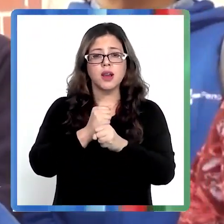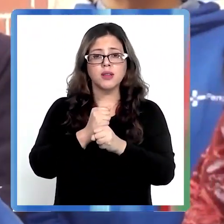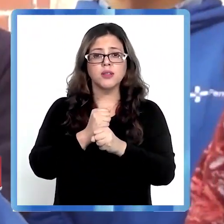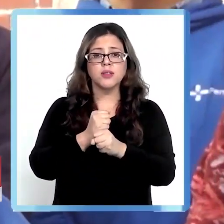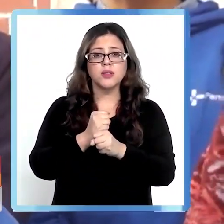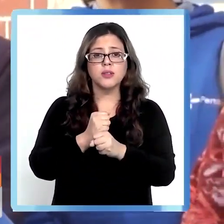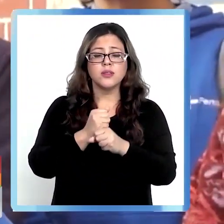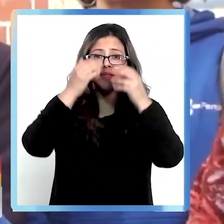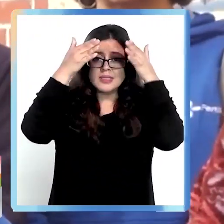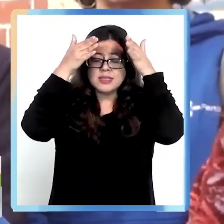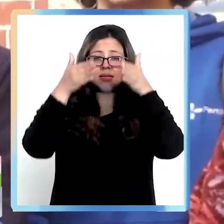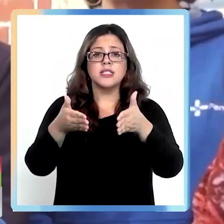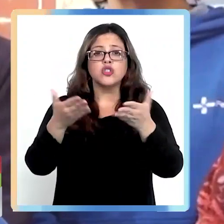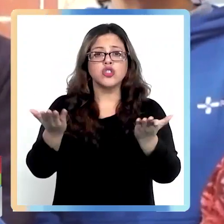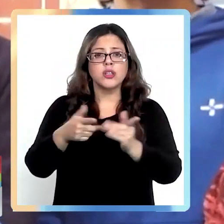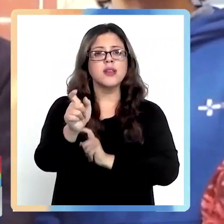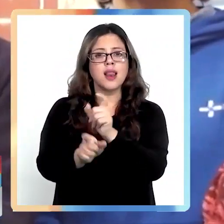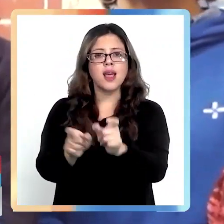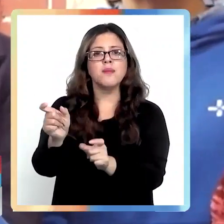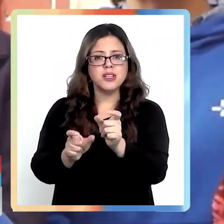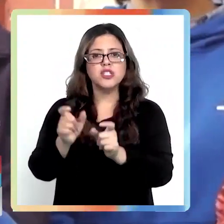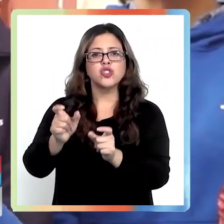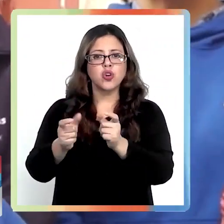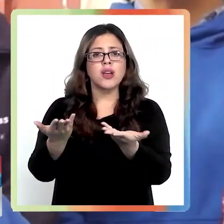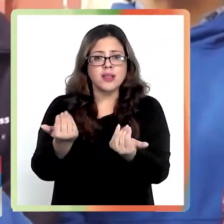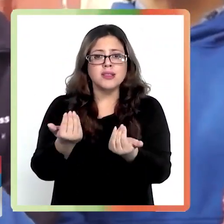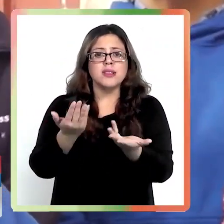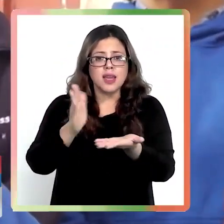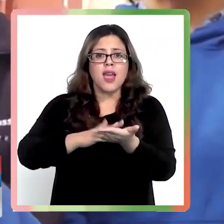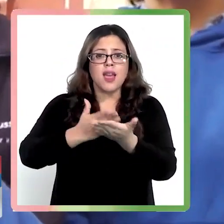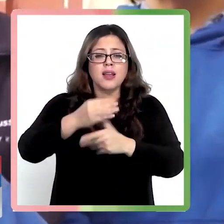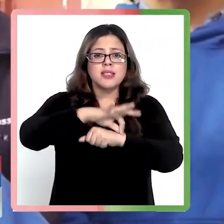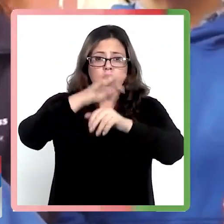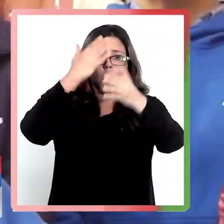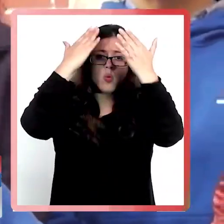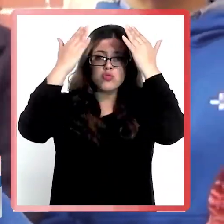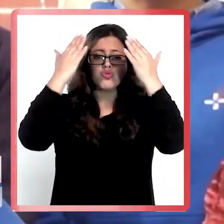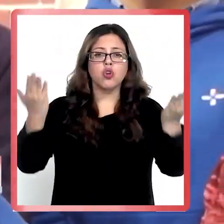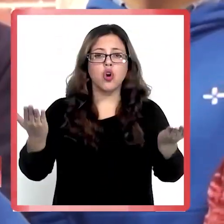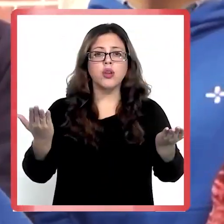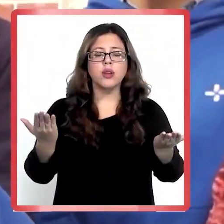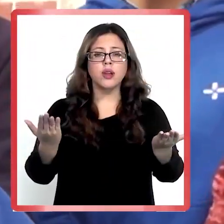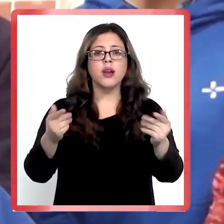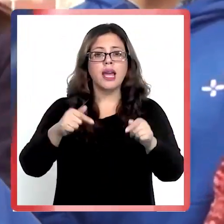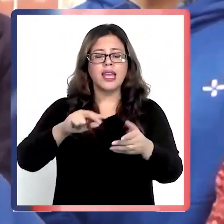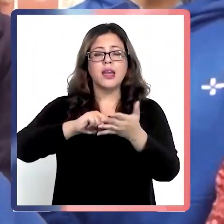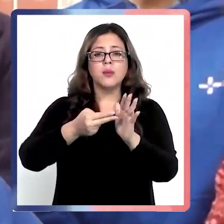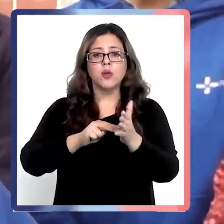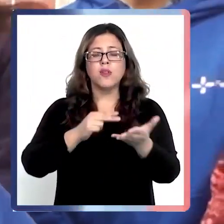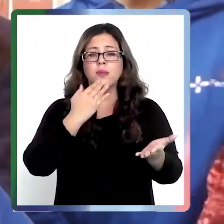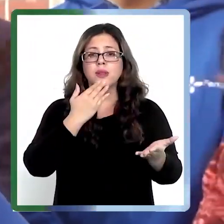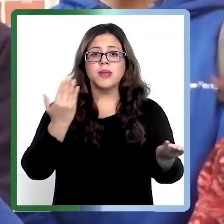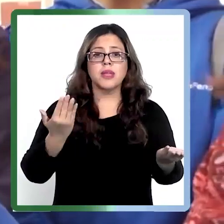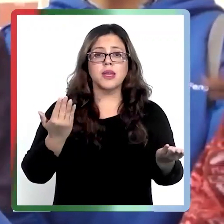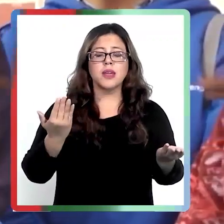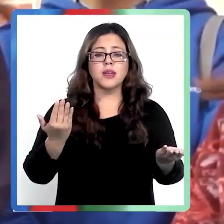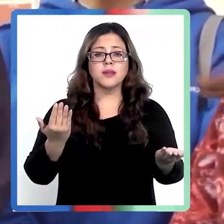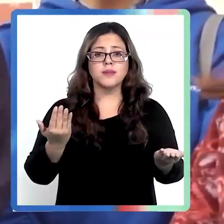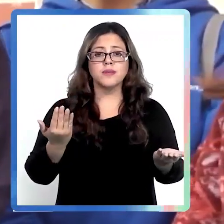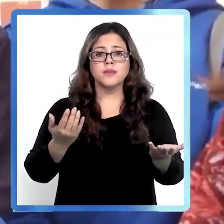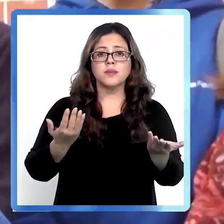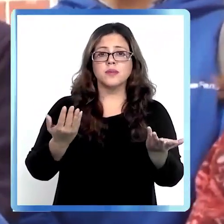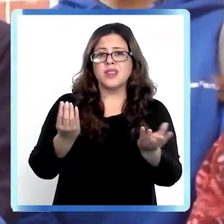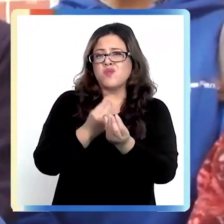trabajando y atendiendo, digamos, a la población que demanda atención de salud mental. Tenemos problemas